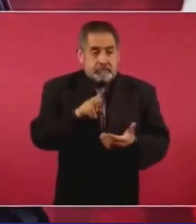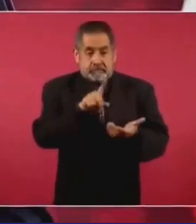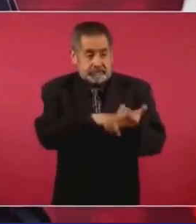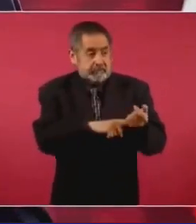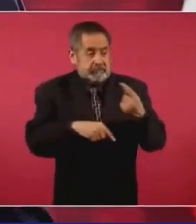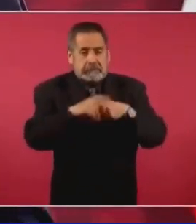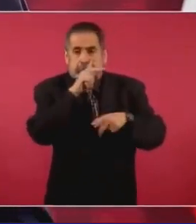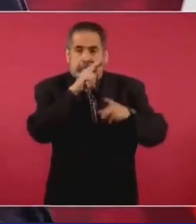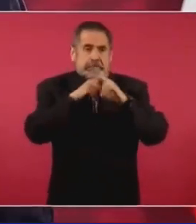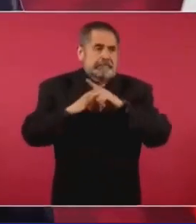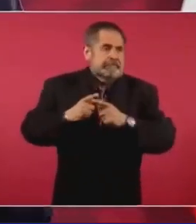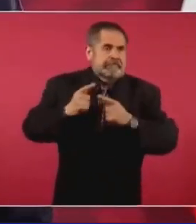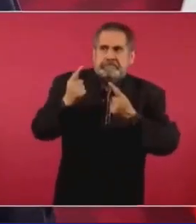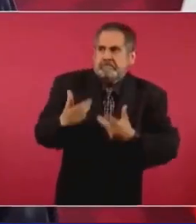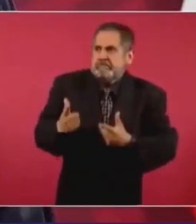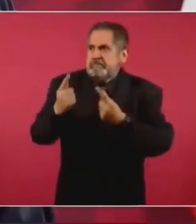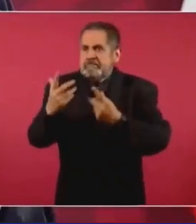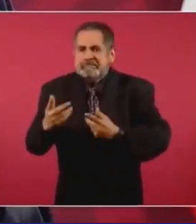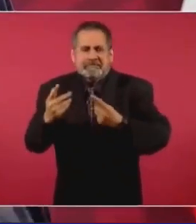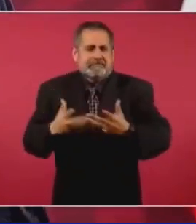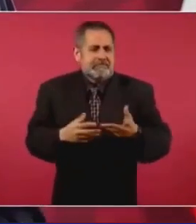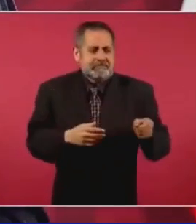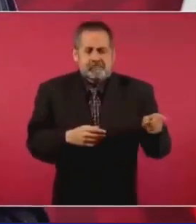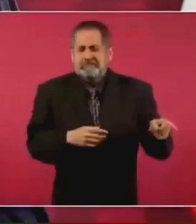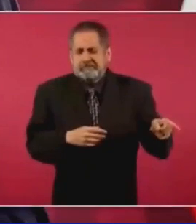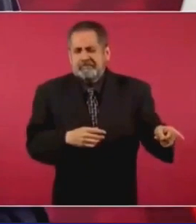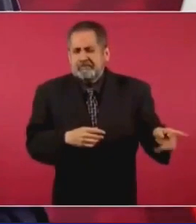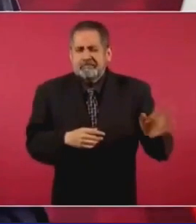Desesperados. No quieren, ¿sí?,